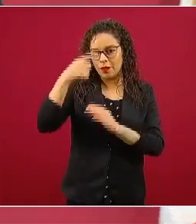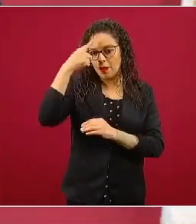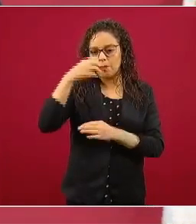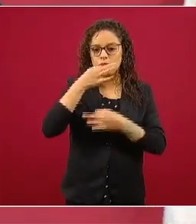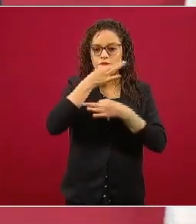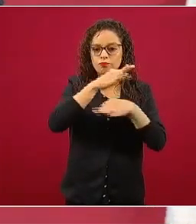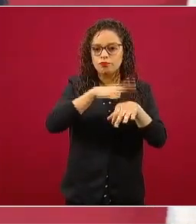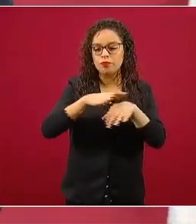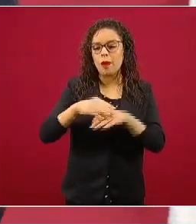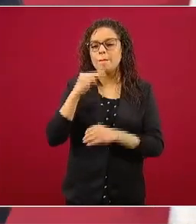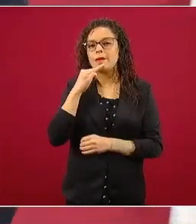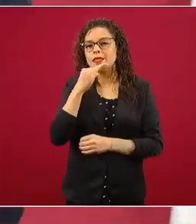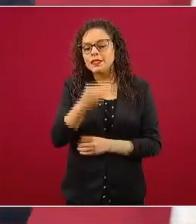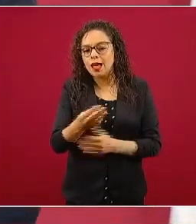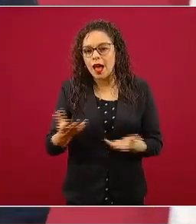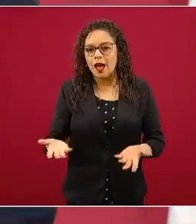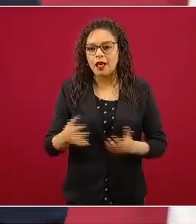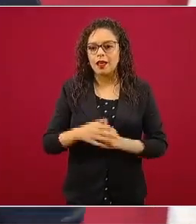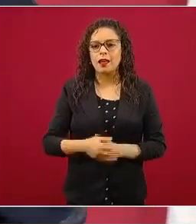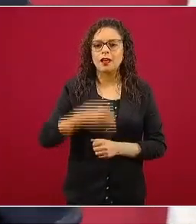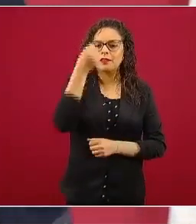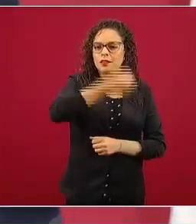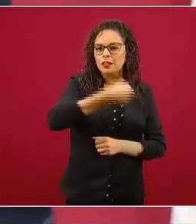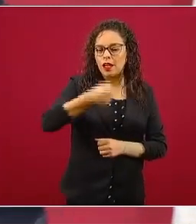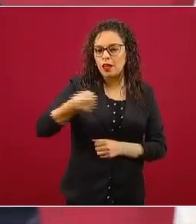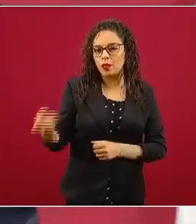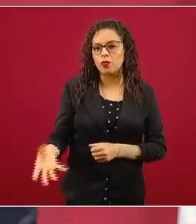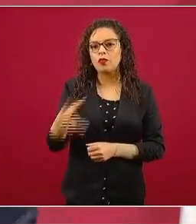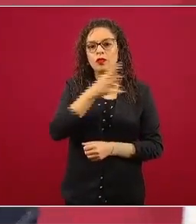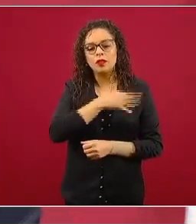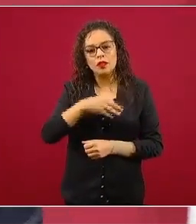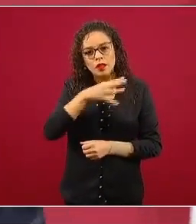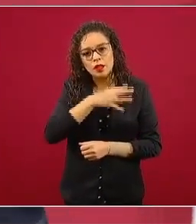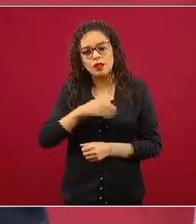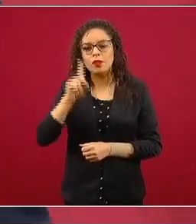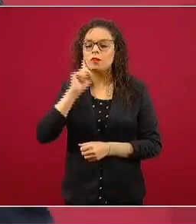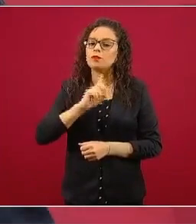los hijos, hijas,